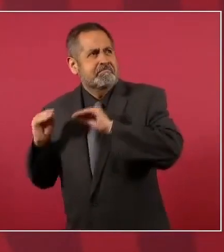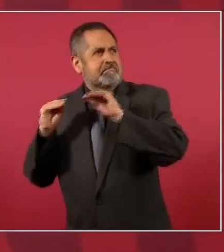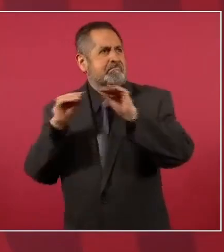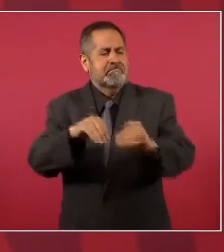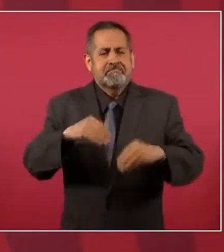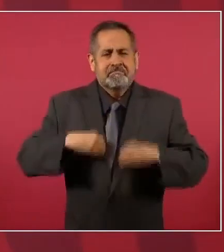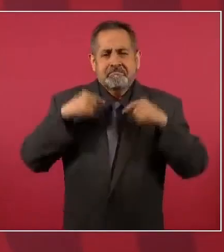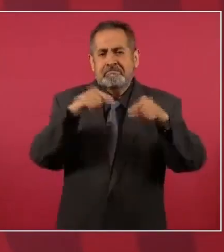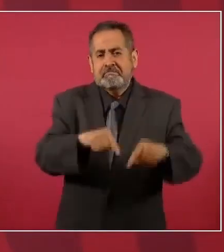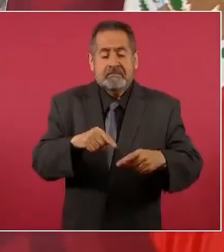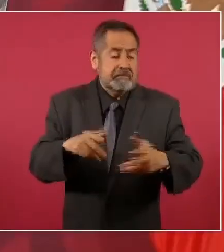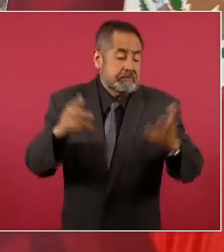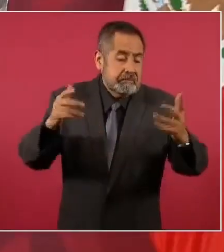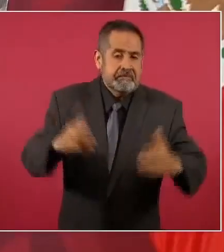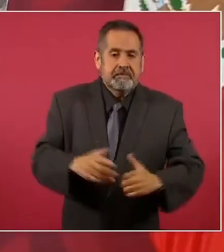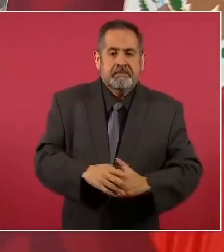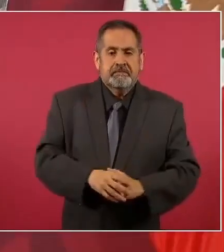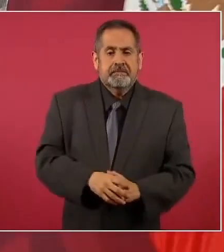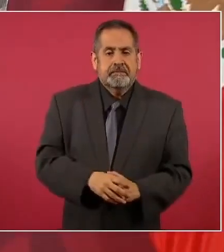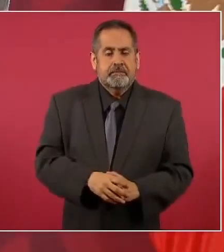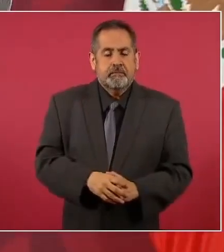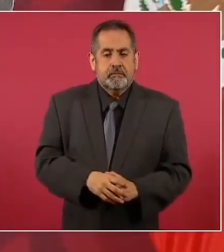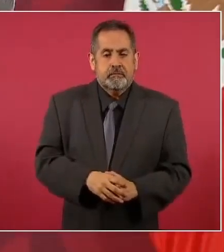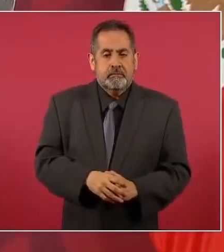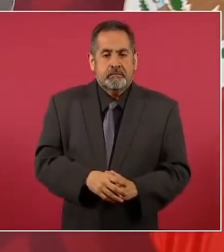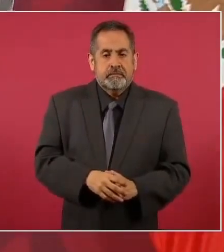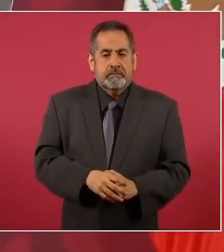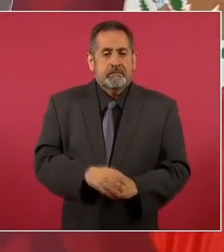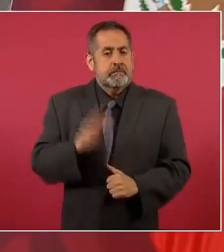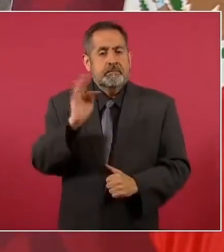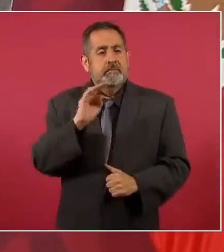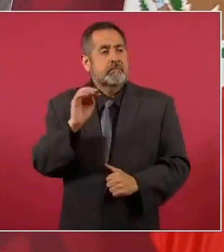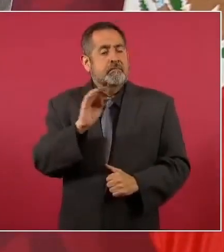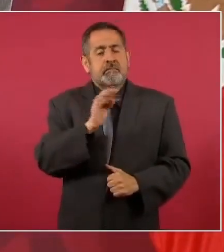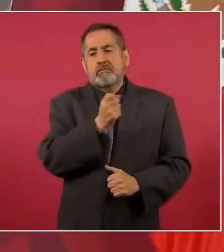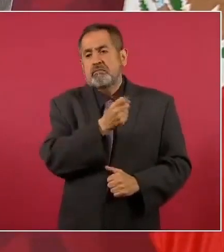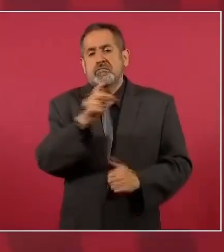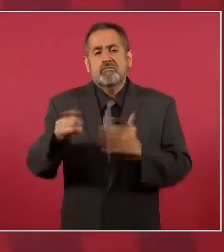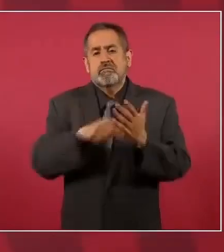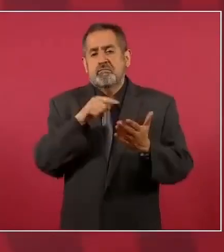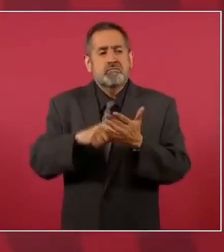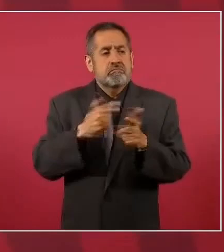Y ya lo he dicho, uno puede estar en cualquier parte,